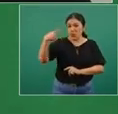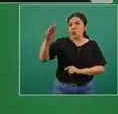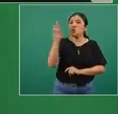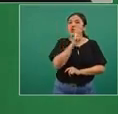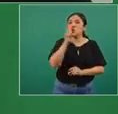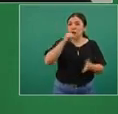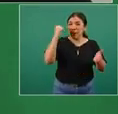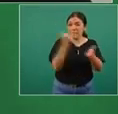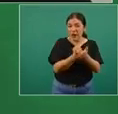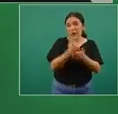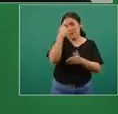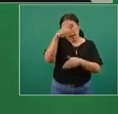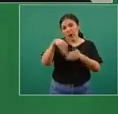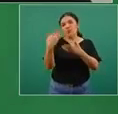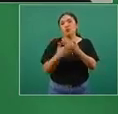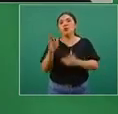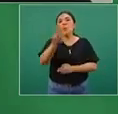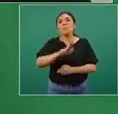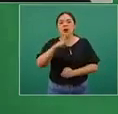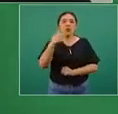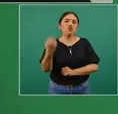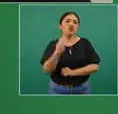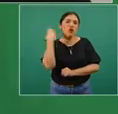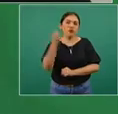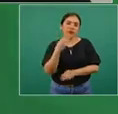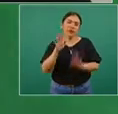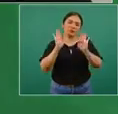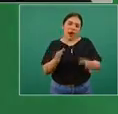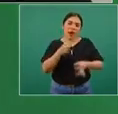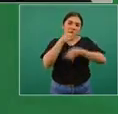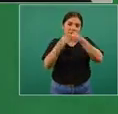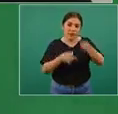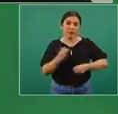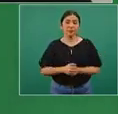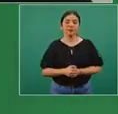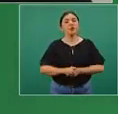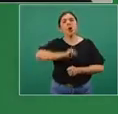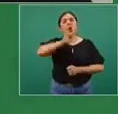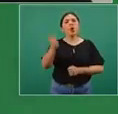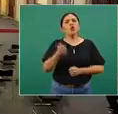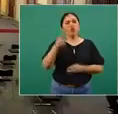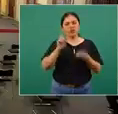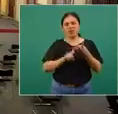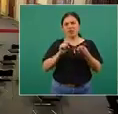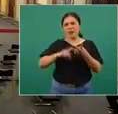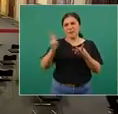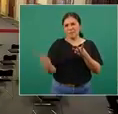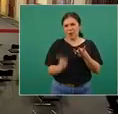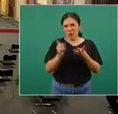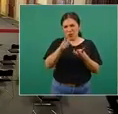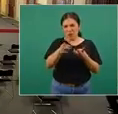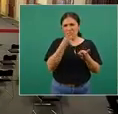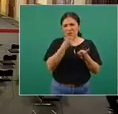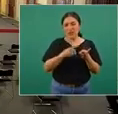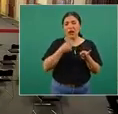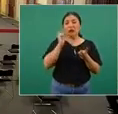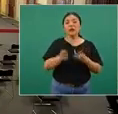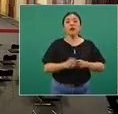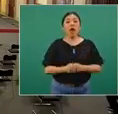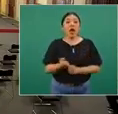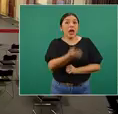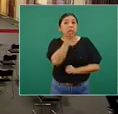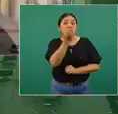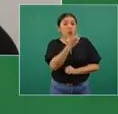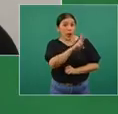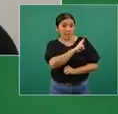se pueda integrar también en esta presentación. En relación al tercer tema, que es de si a las